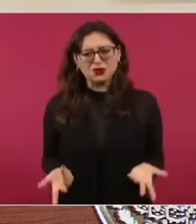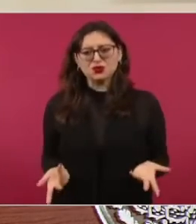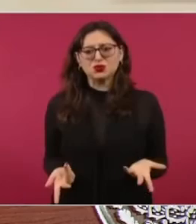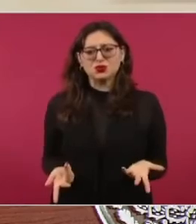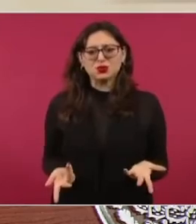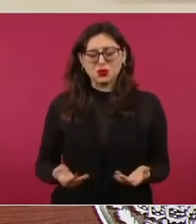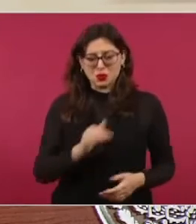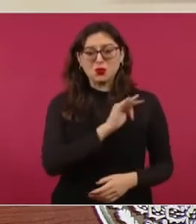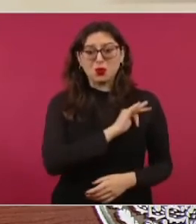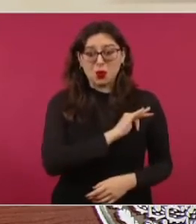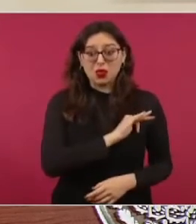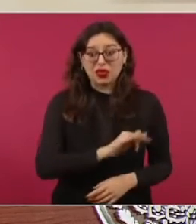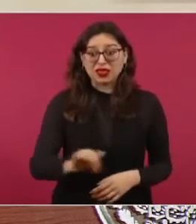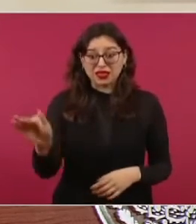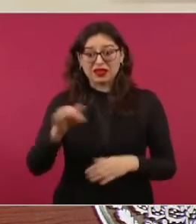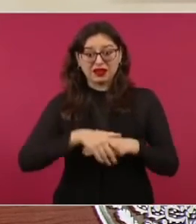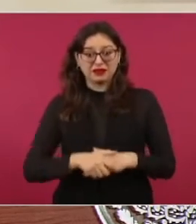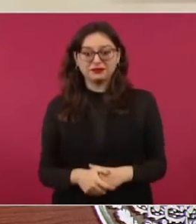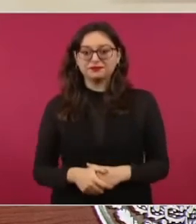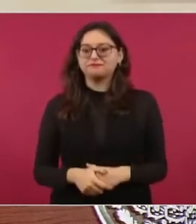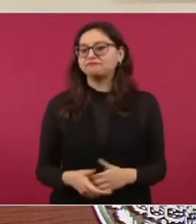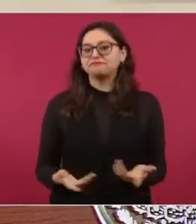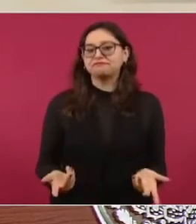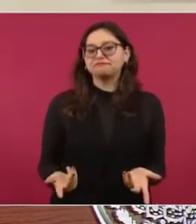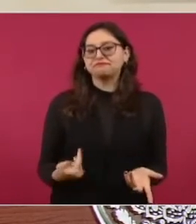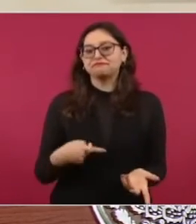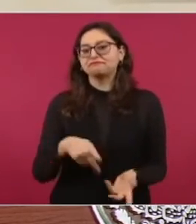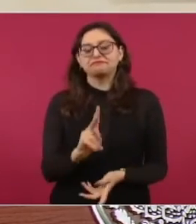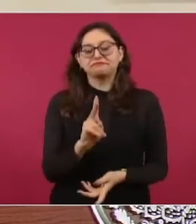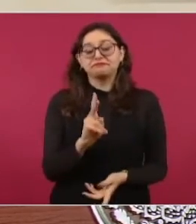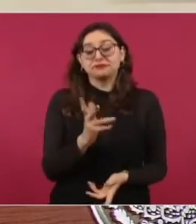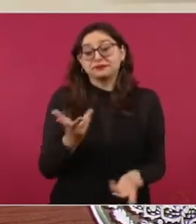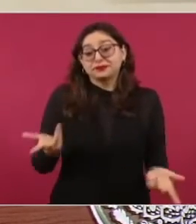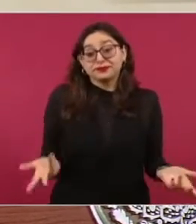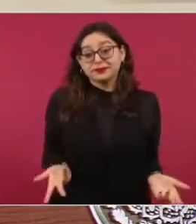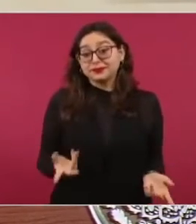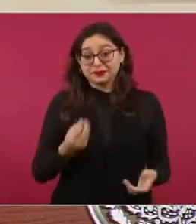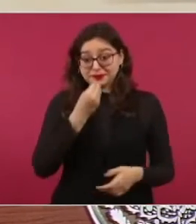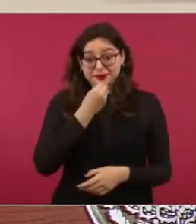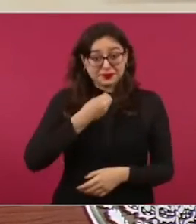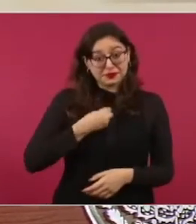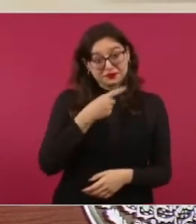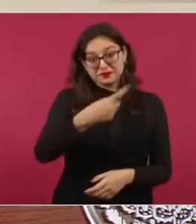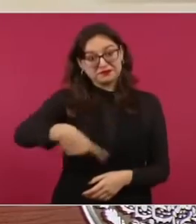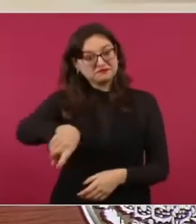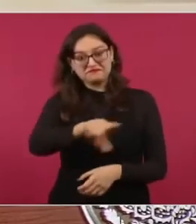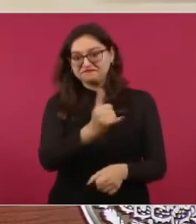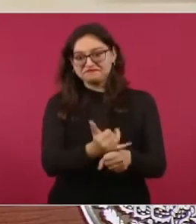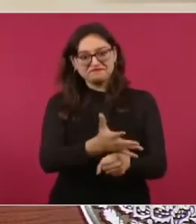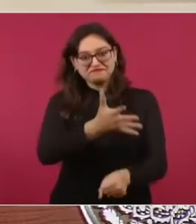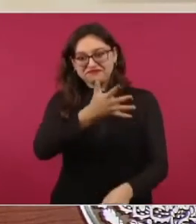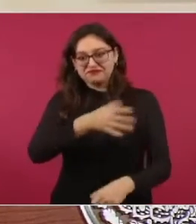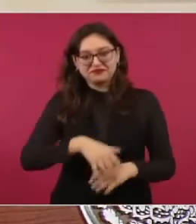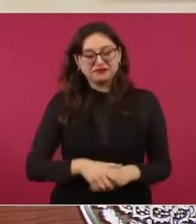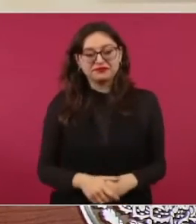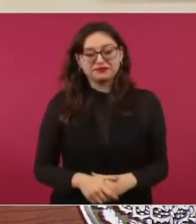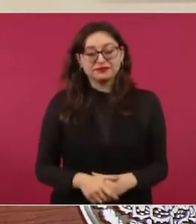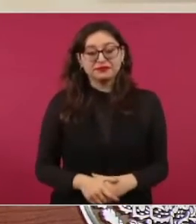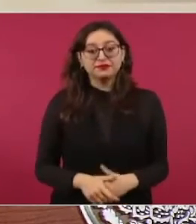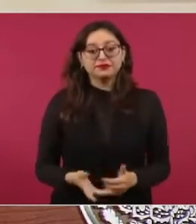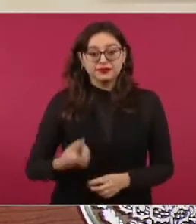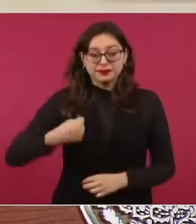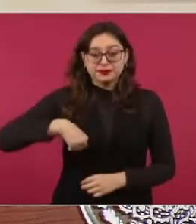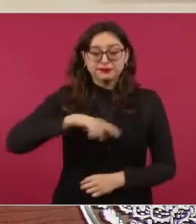Sin embargo, aún con todos los obstáculos que estamos